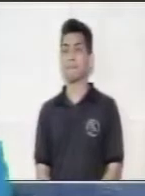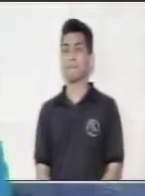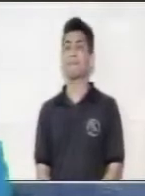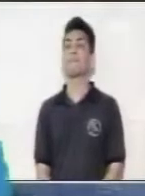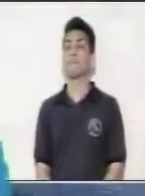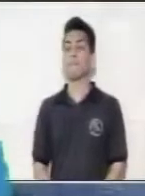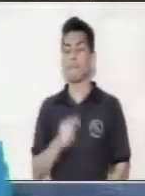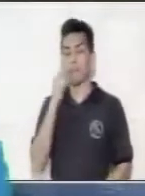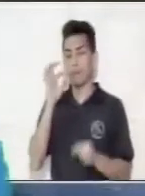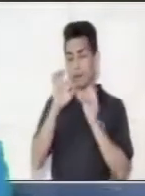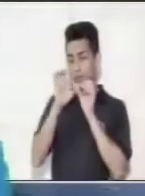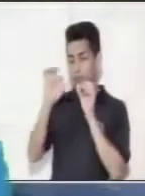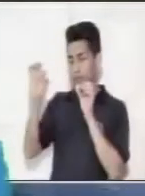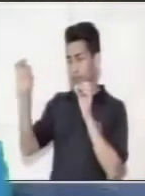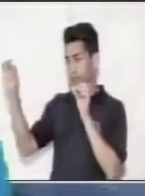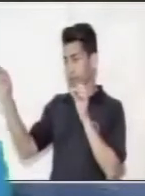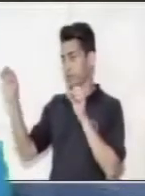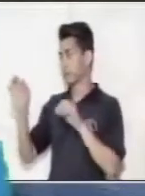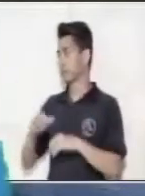a trazar nuestro vector.